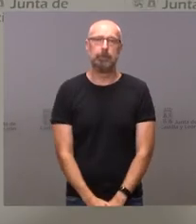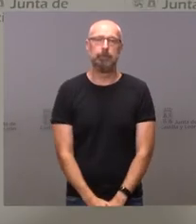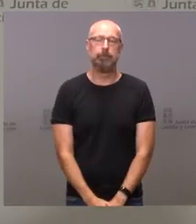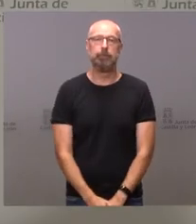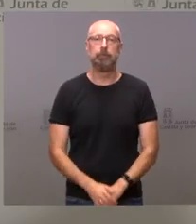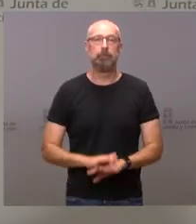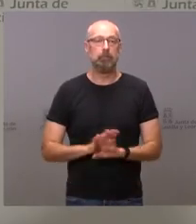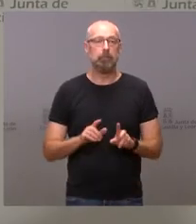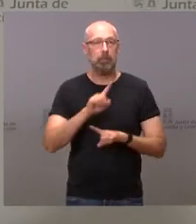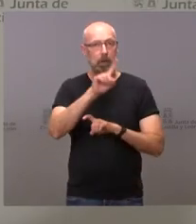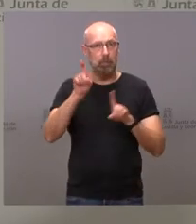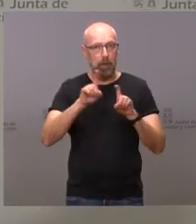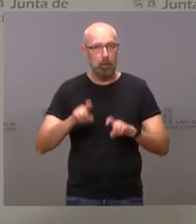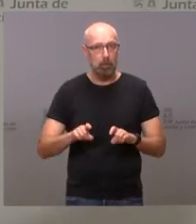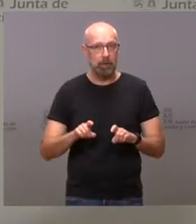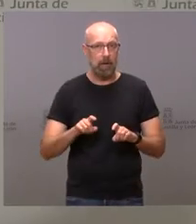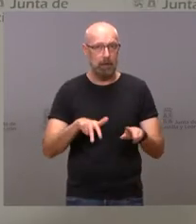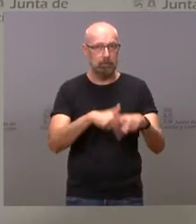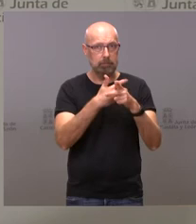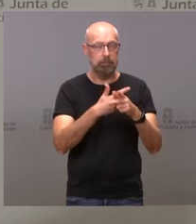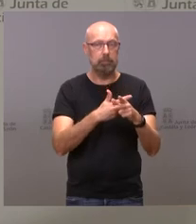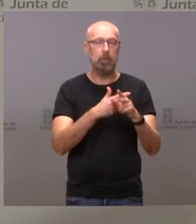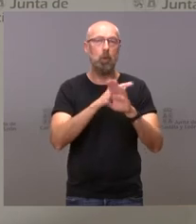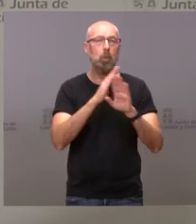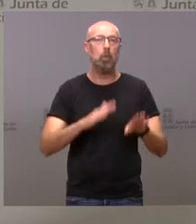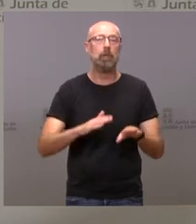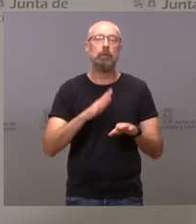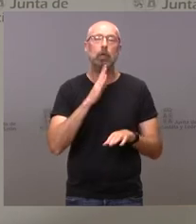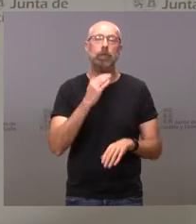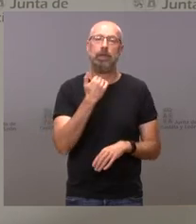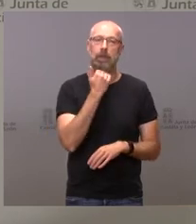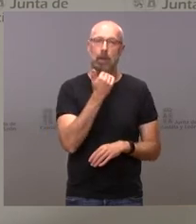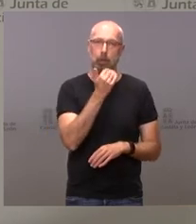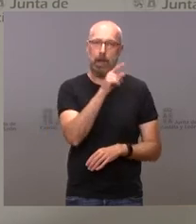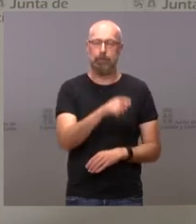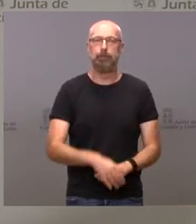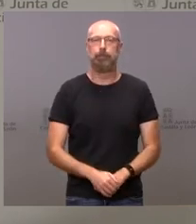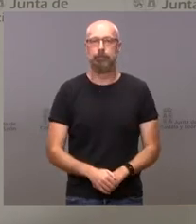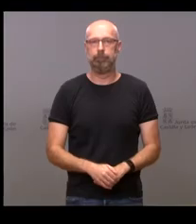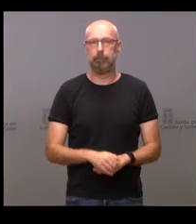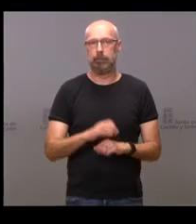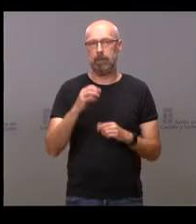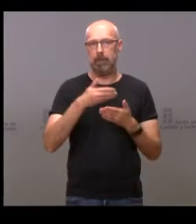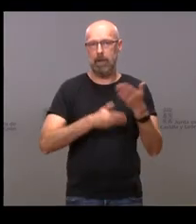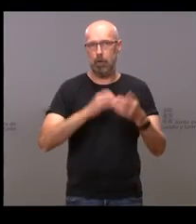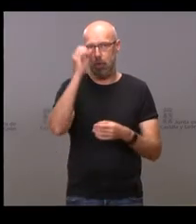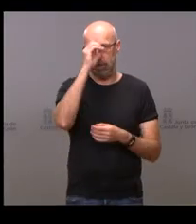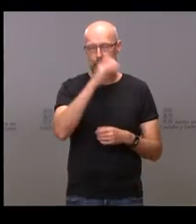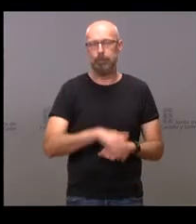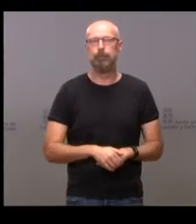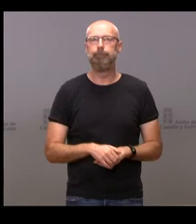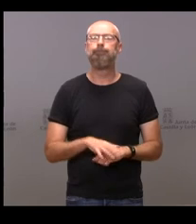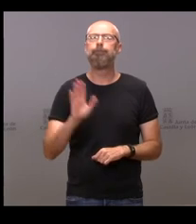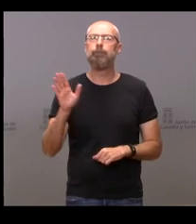este turno de preguntas telemático en Zamora con la opinión. Carlos Gil, adelante. Hola, buenas